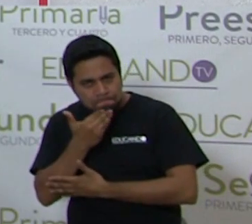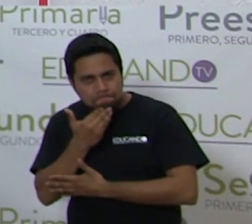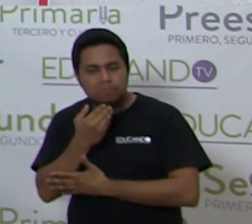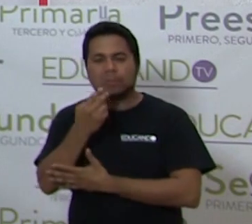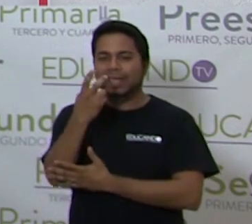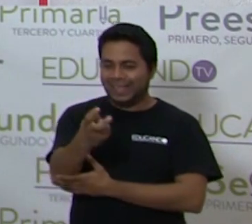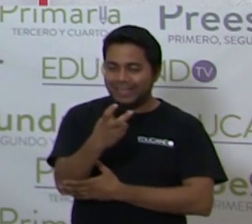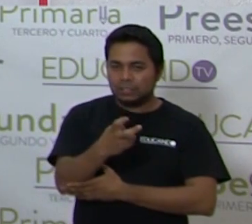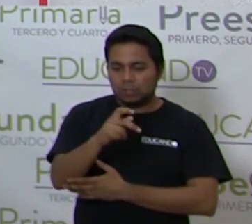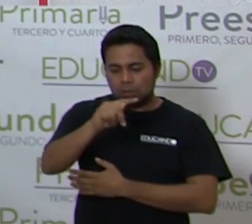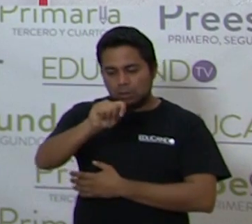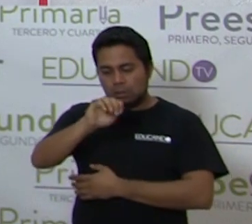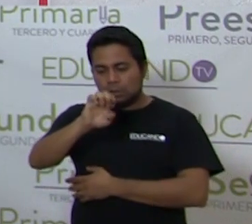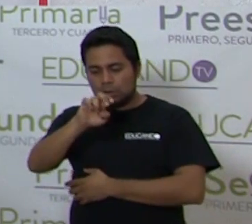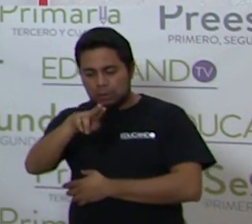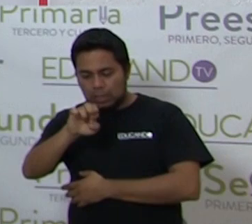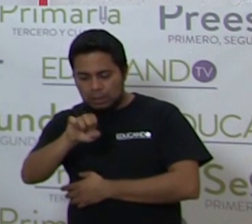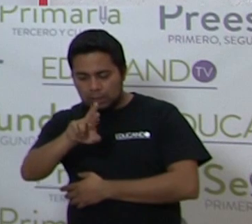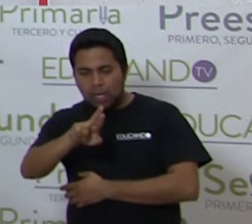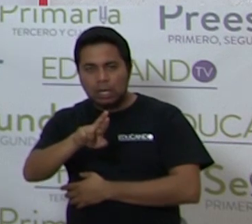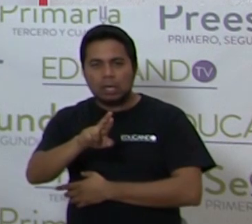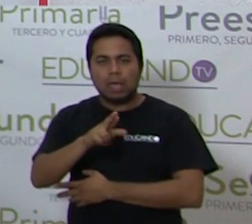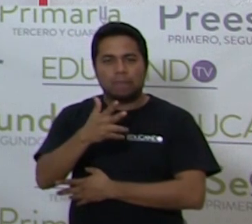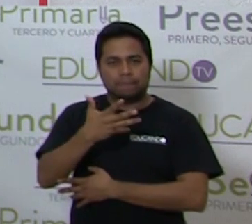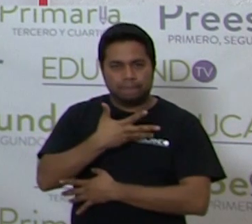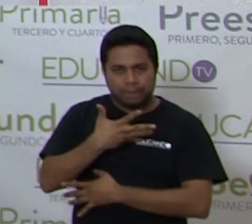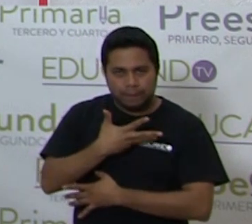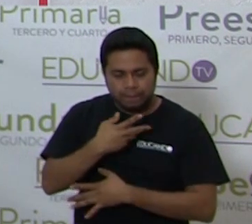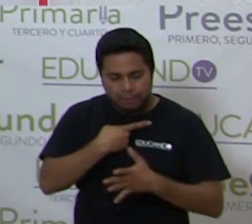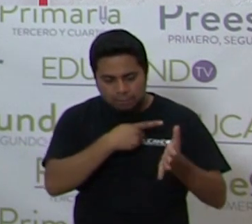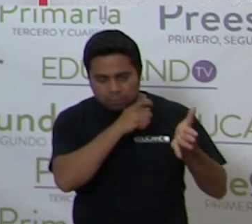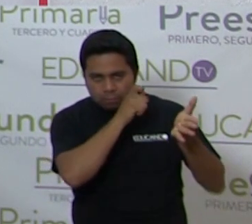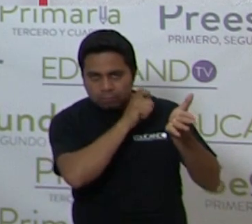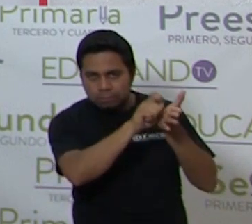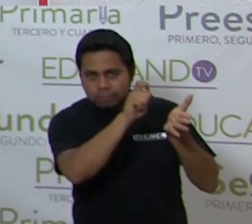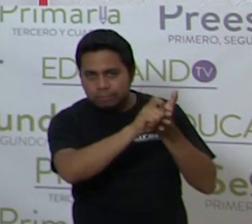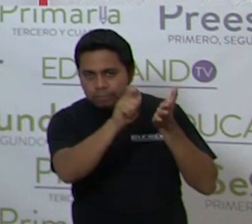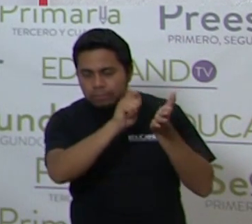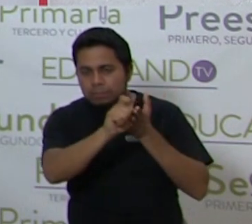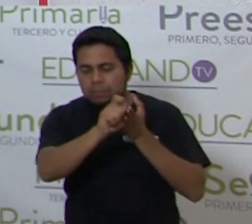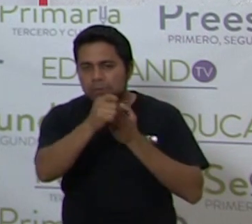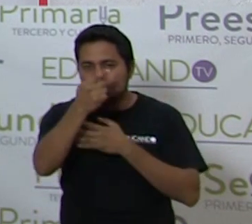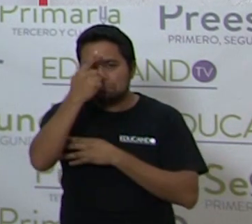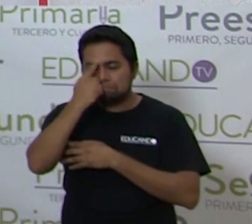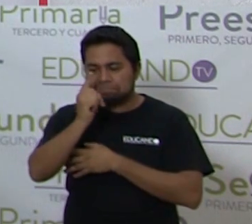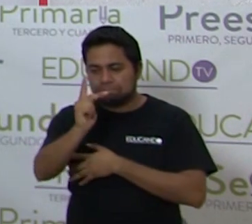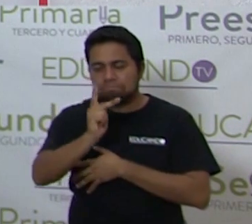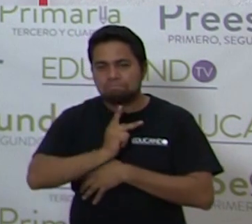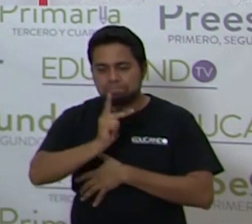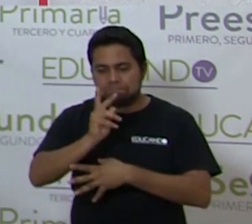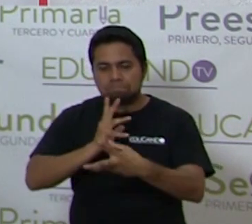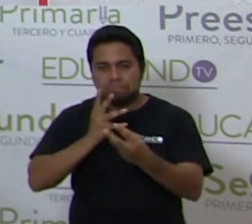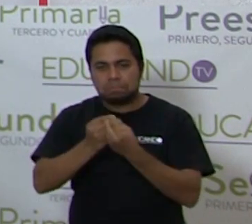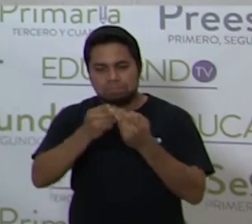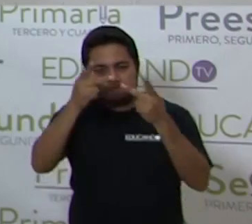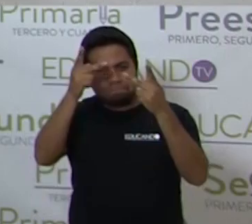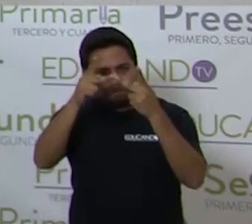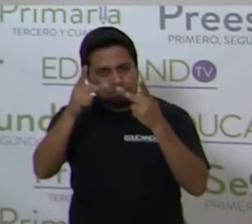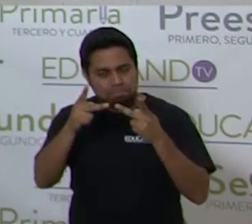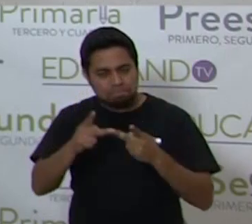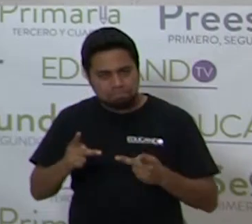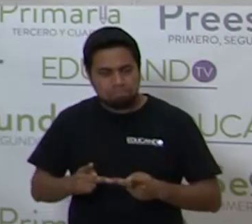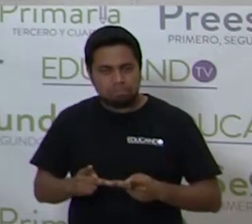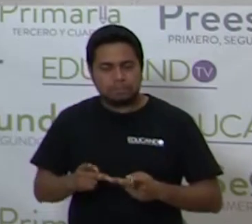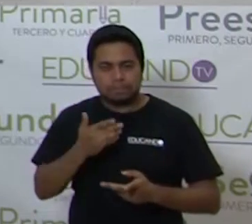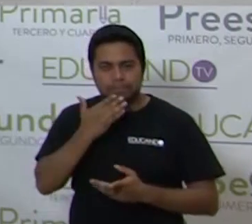Exacto. Tener, ¿verdad? Lo voy a anotar en el pizarrón para que lo vayamos haciendo correcto cada una de estas.